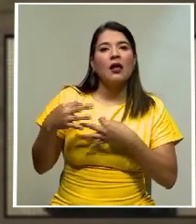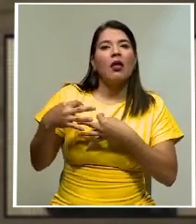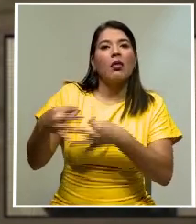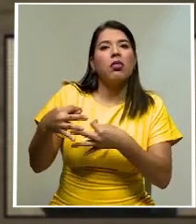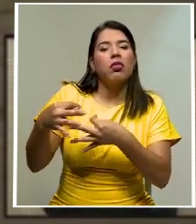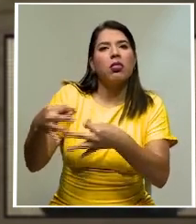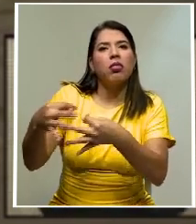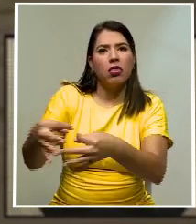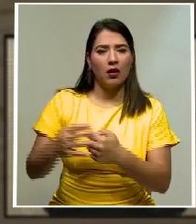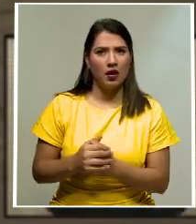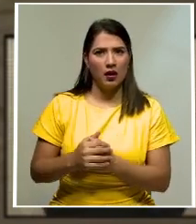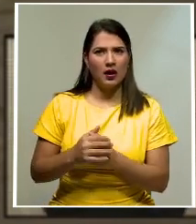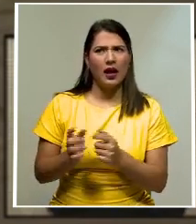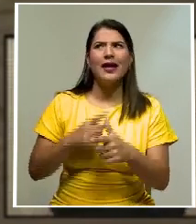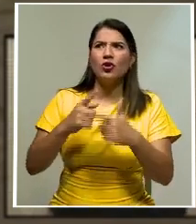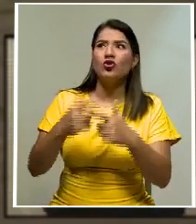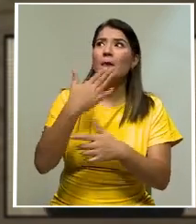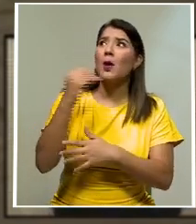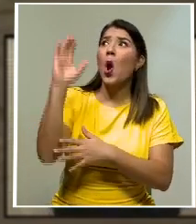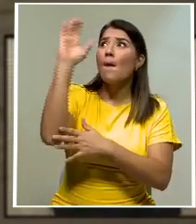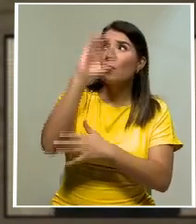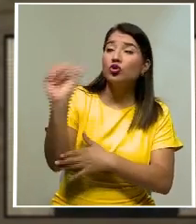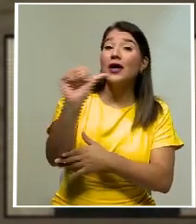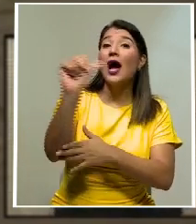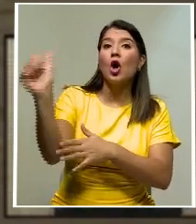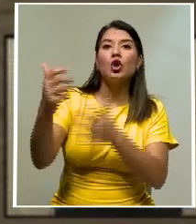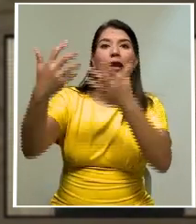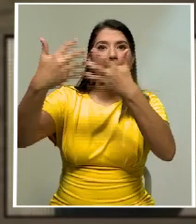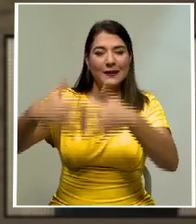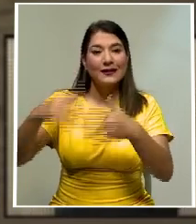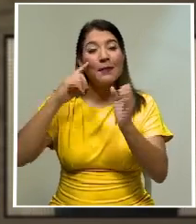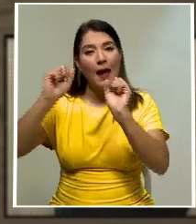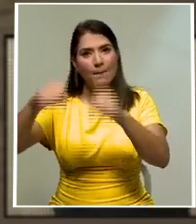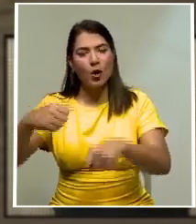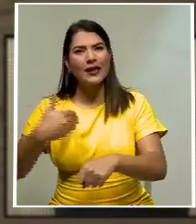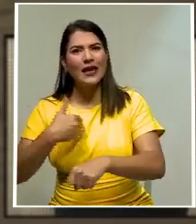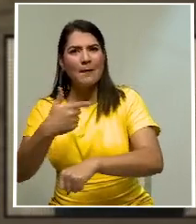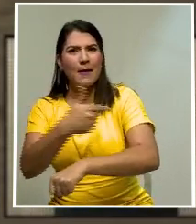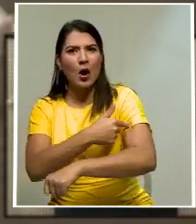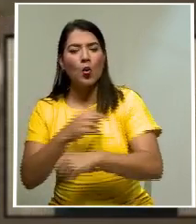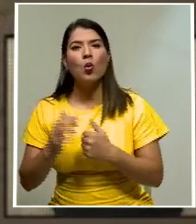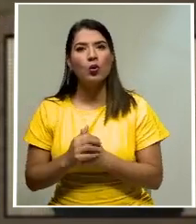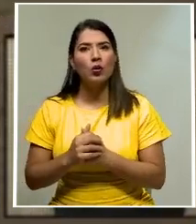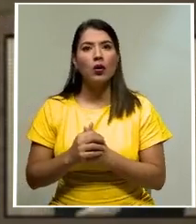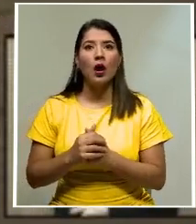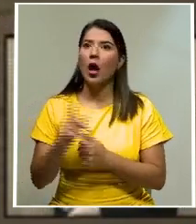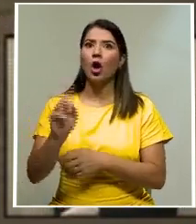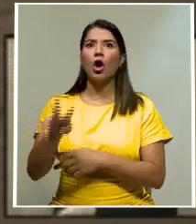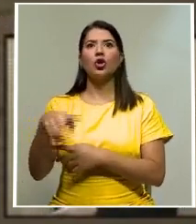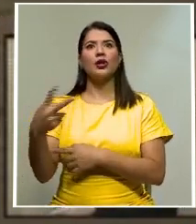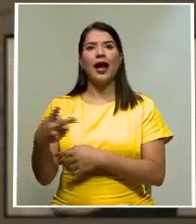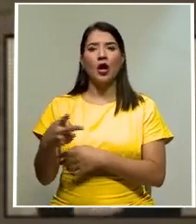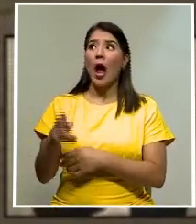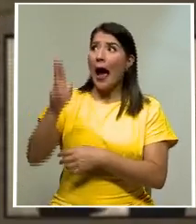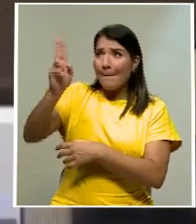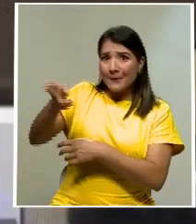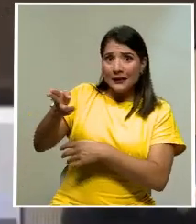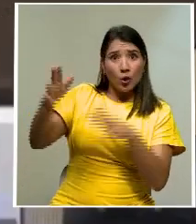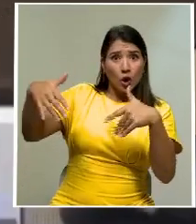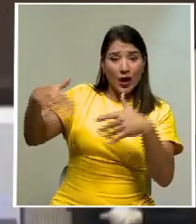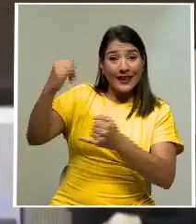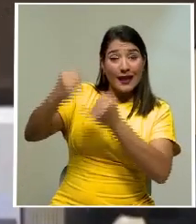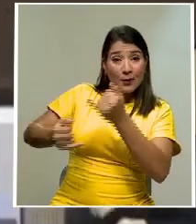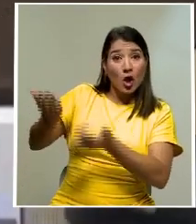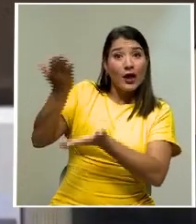lugar de buscar otro proveedor para acelerar la cantidad de vacunas disponibles, va y corre y compra 2 millones más al mismo proveedor. Y